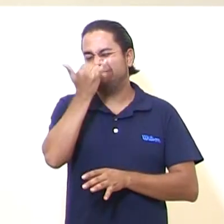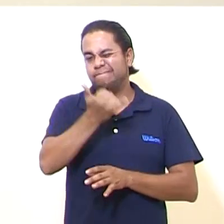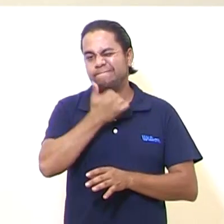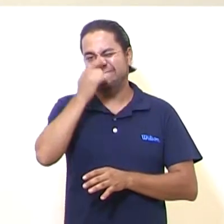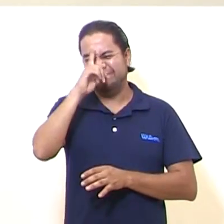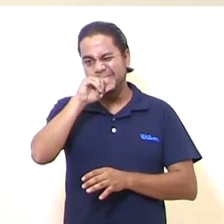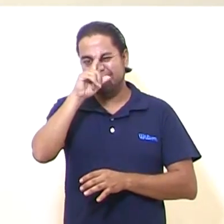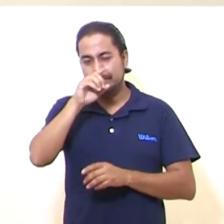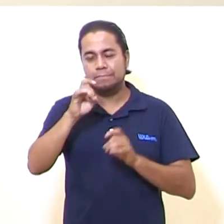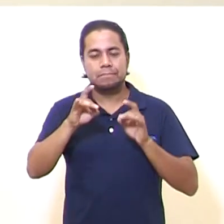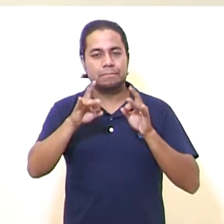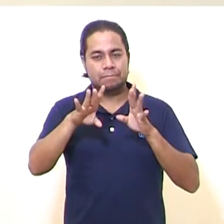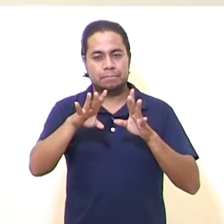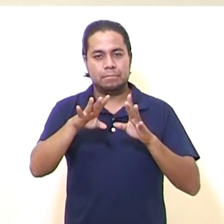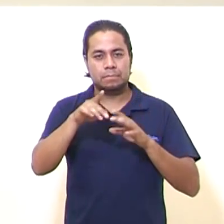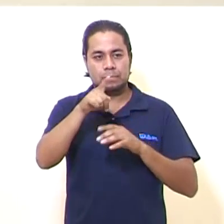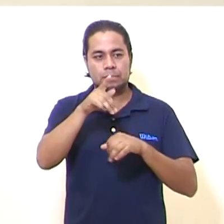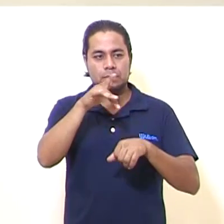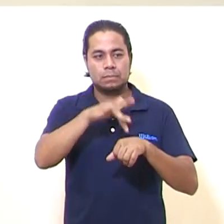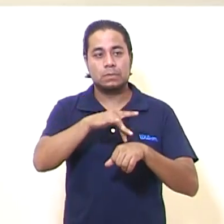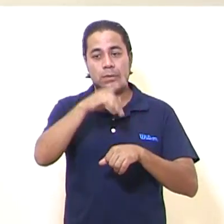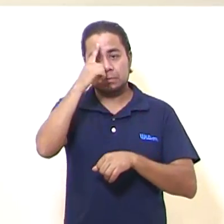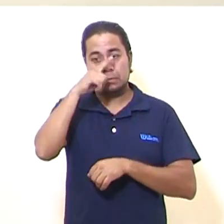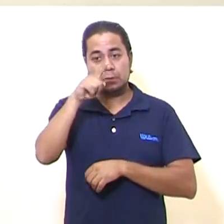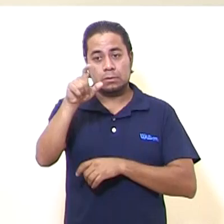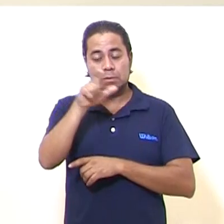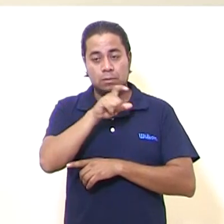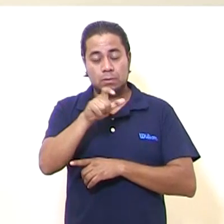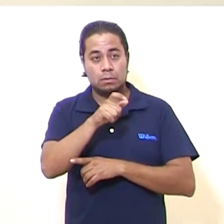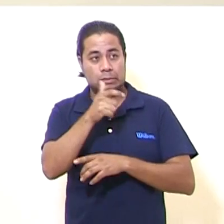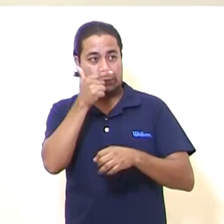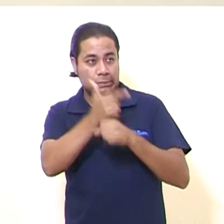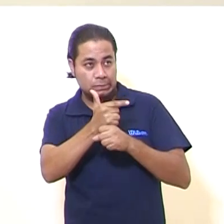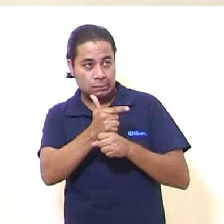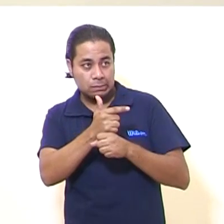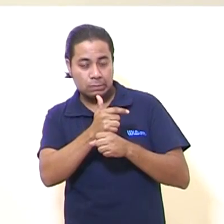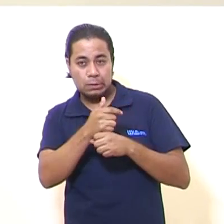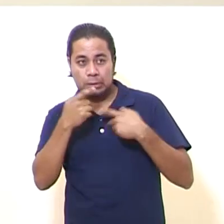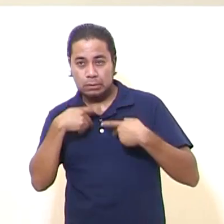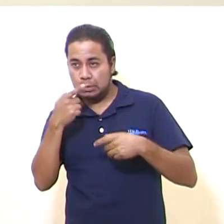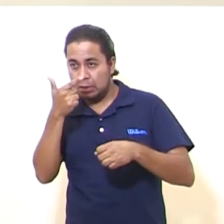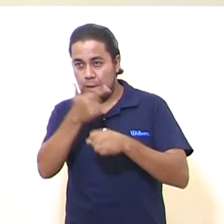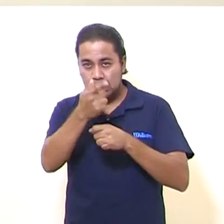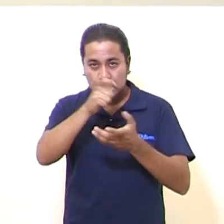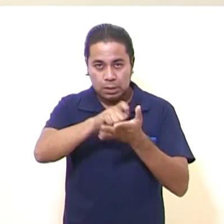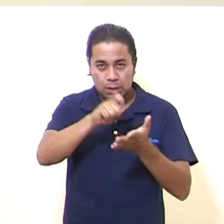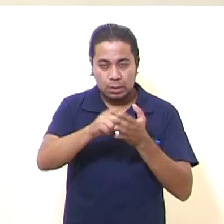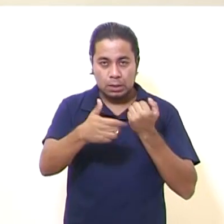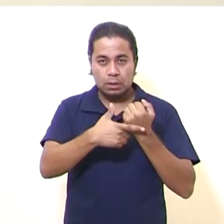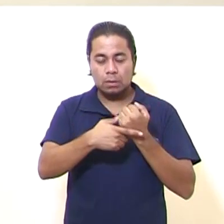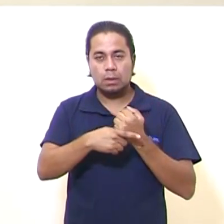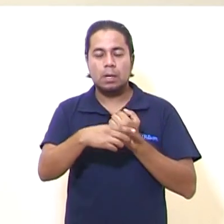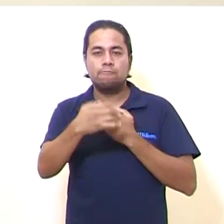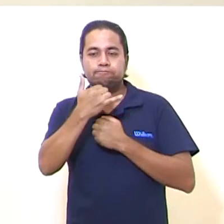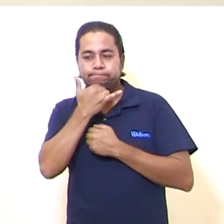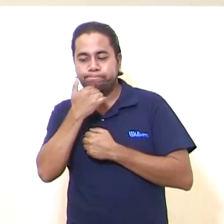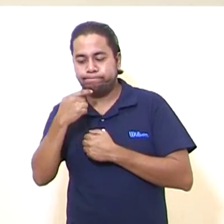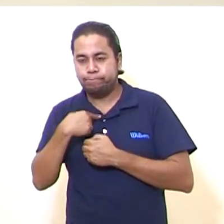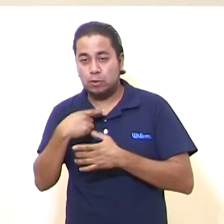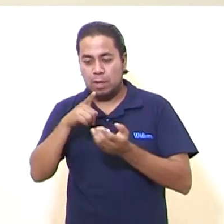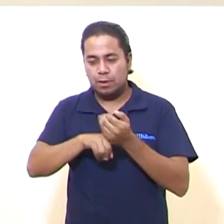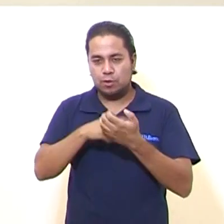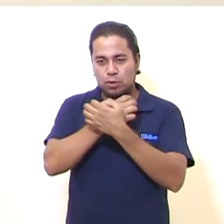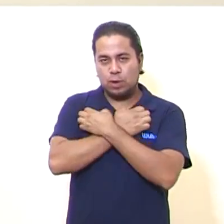cometemos para que tú, cuando veas que alguien lo comete, le digas, ¿sabes qué? Yo aprendí en Educando